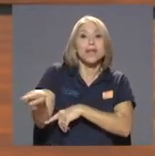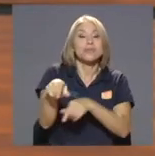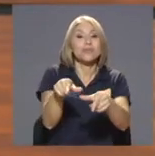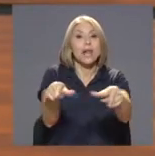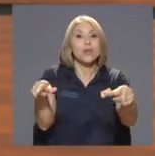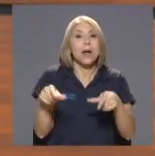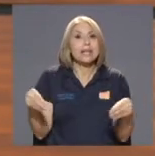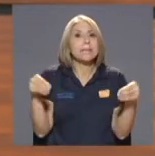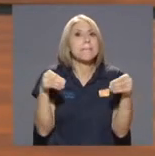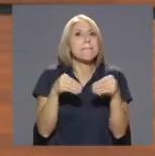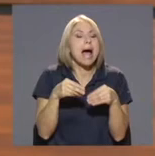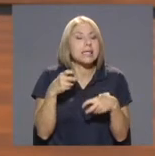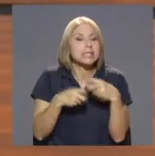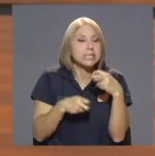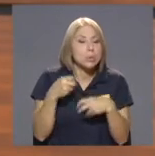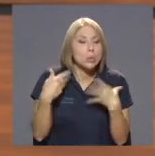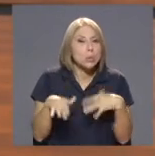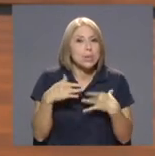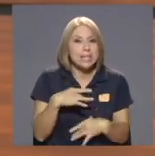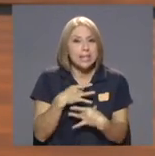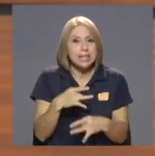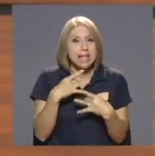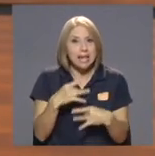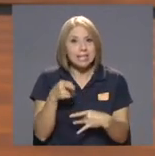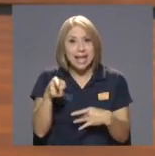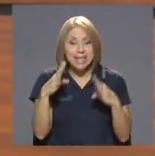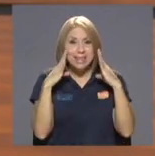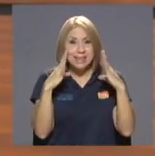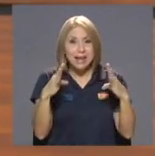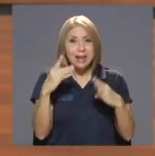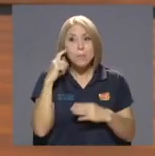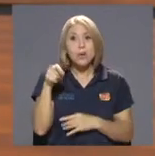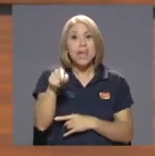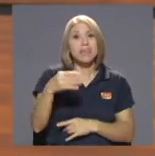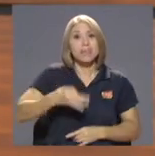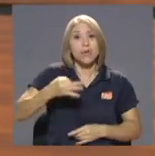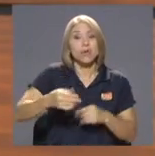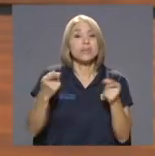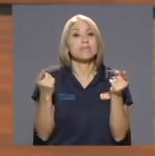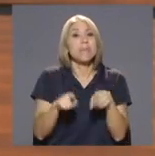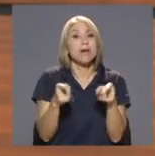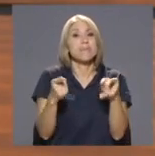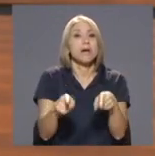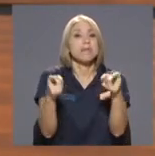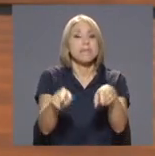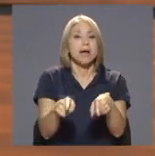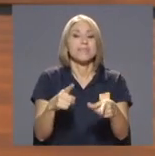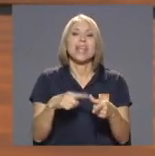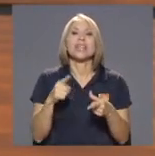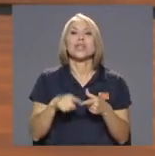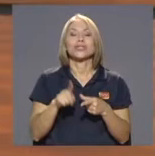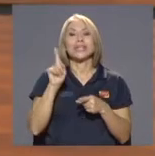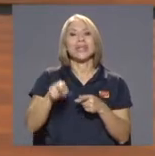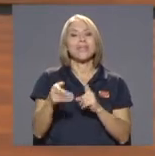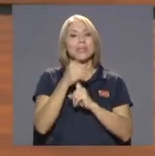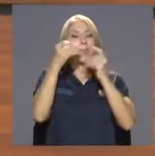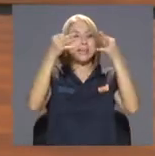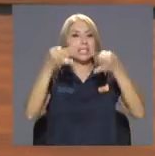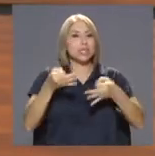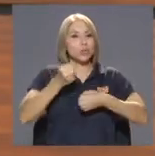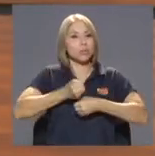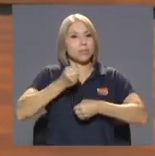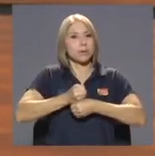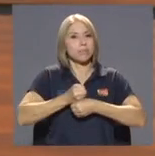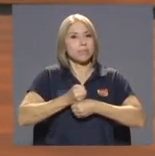que más nos interesa tratar, porque ahí es donde todos los días tenemos incidencia. Entonces, es mucho de la disposición operativa, cómo se organiza para trabajar